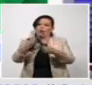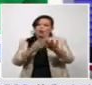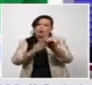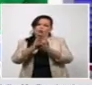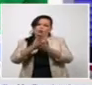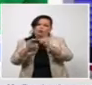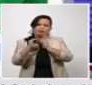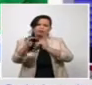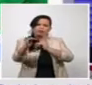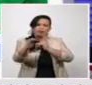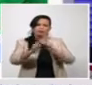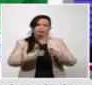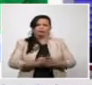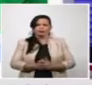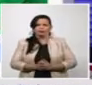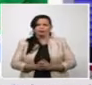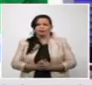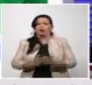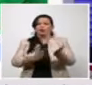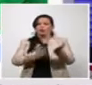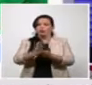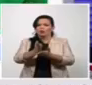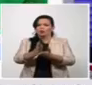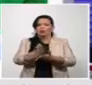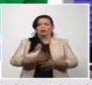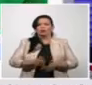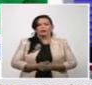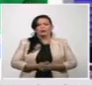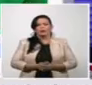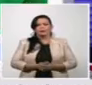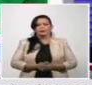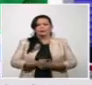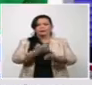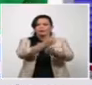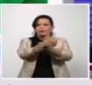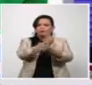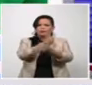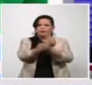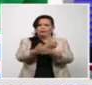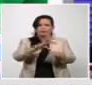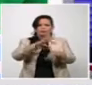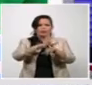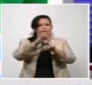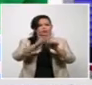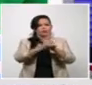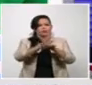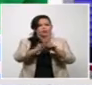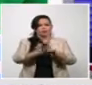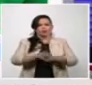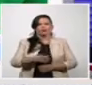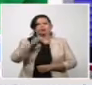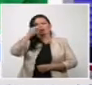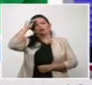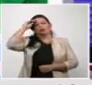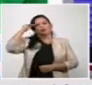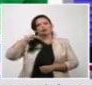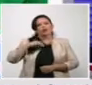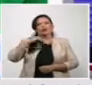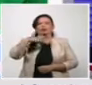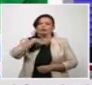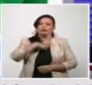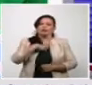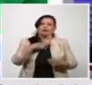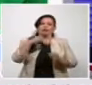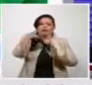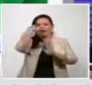transmisión importante en prácticamente todos nuestros territorios, con sus características, unos lugares más, unos